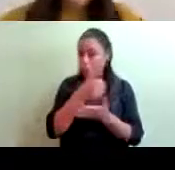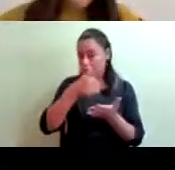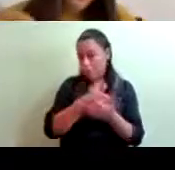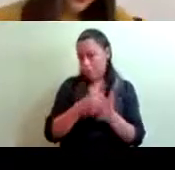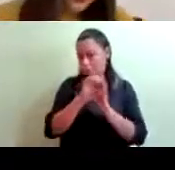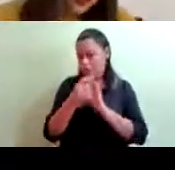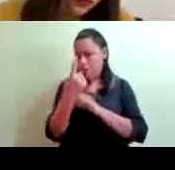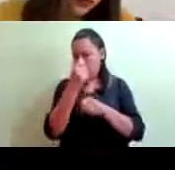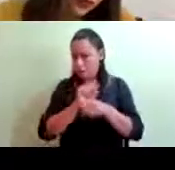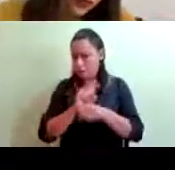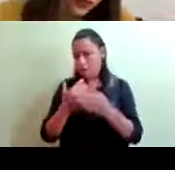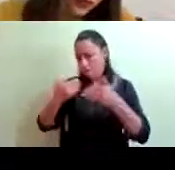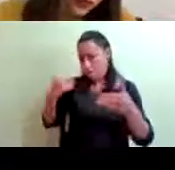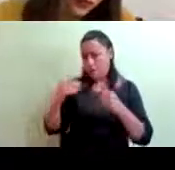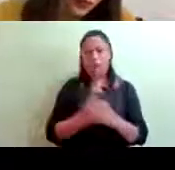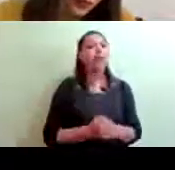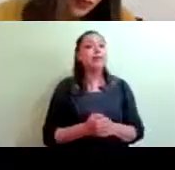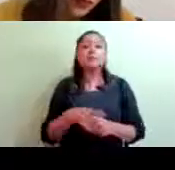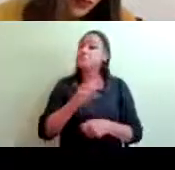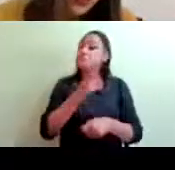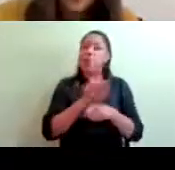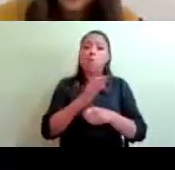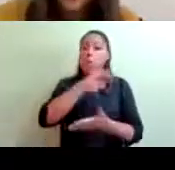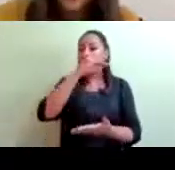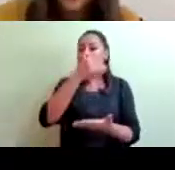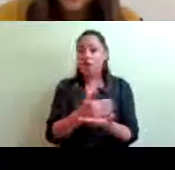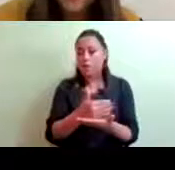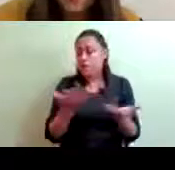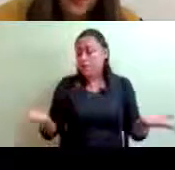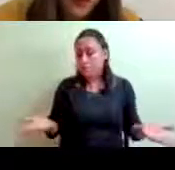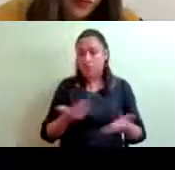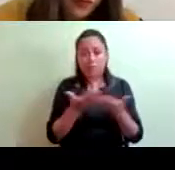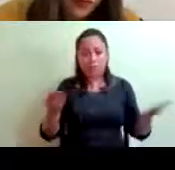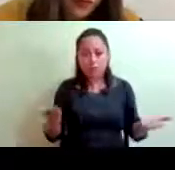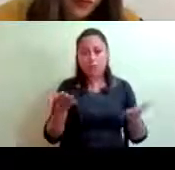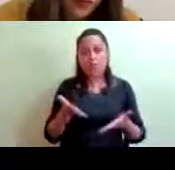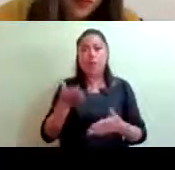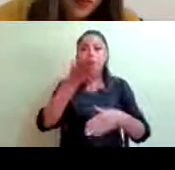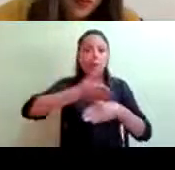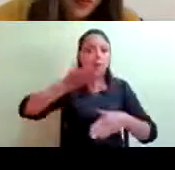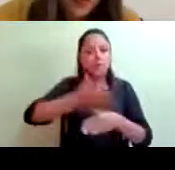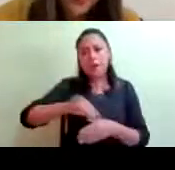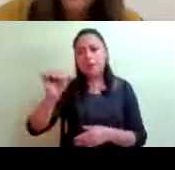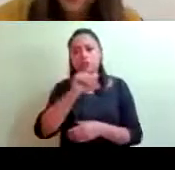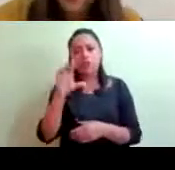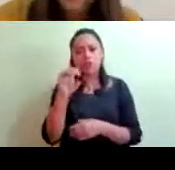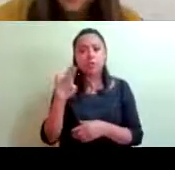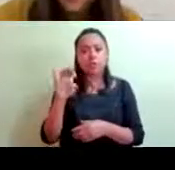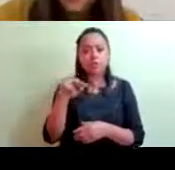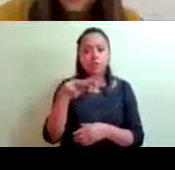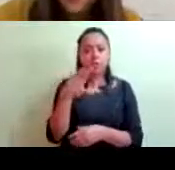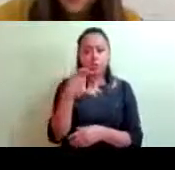digamos, ya se han prácticamente agotado y se ha recurrido cada vez más al trasvase de otras cuencas, del Lerma y del